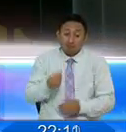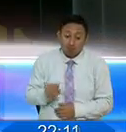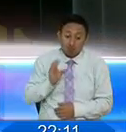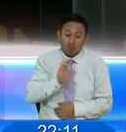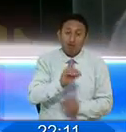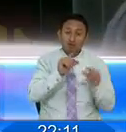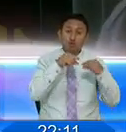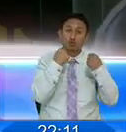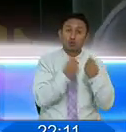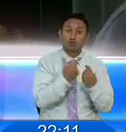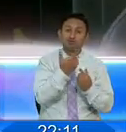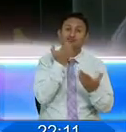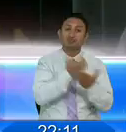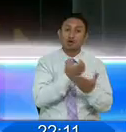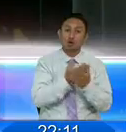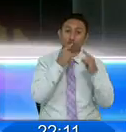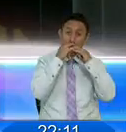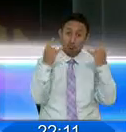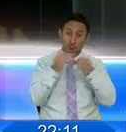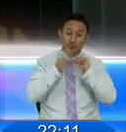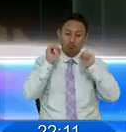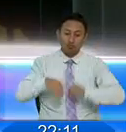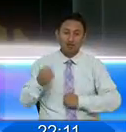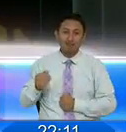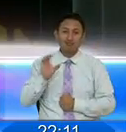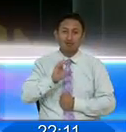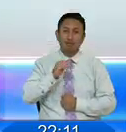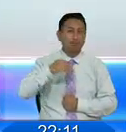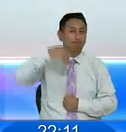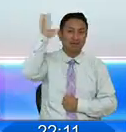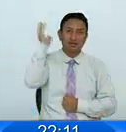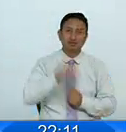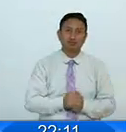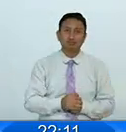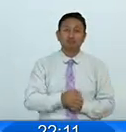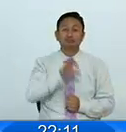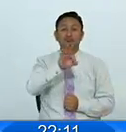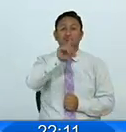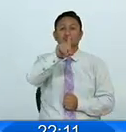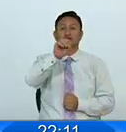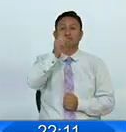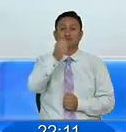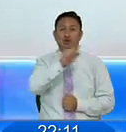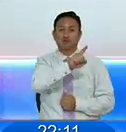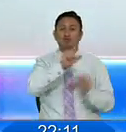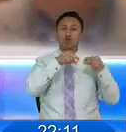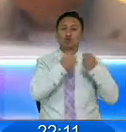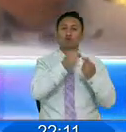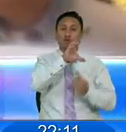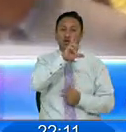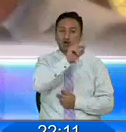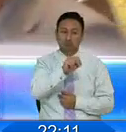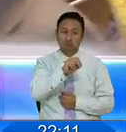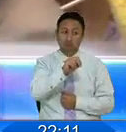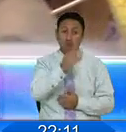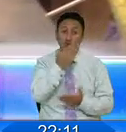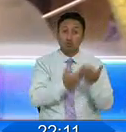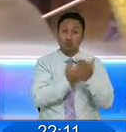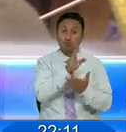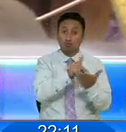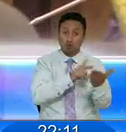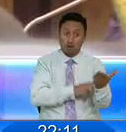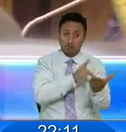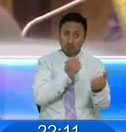grupos económicos sea un aporte mucho mayor fernando flórez de creo sostiene que hay gran aceptación para este nuevo proyecto